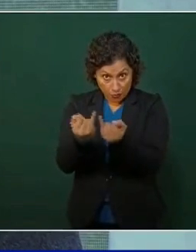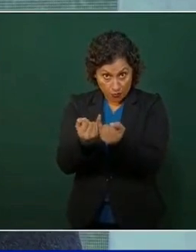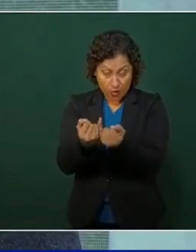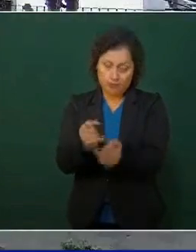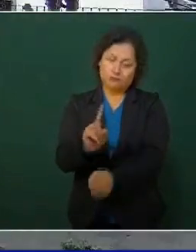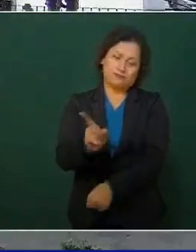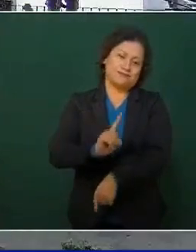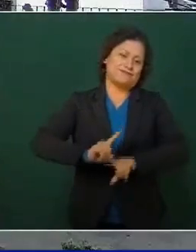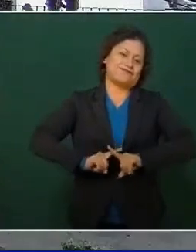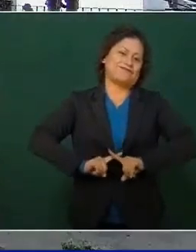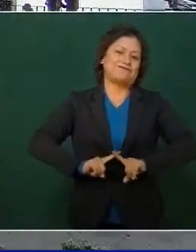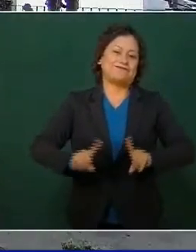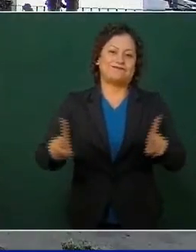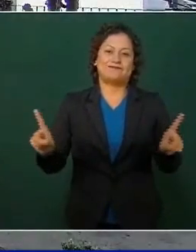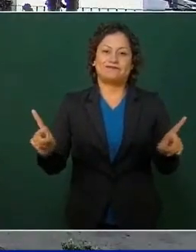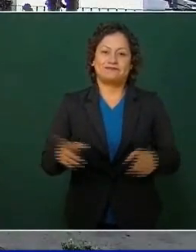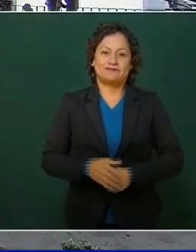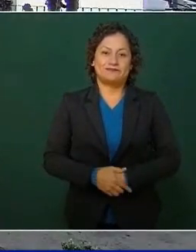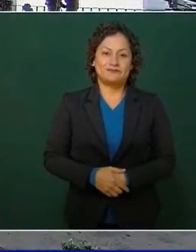No es